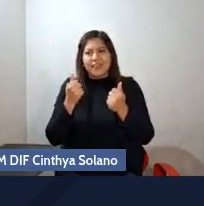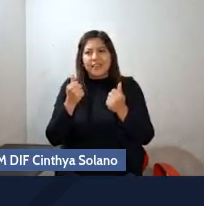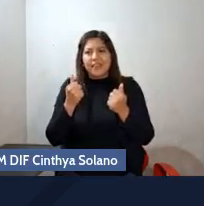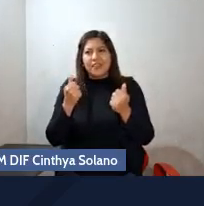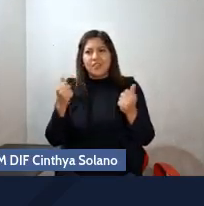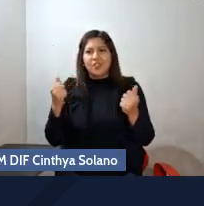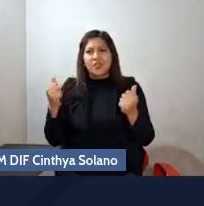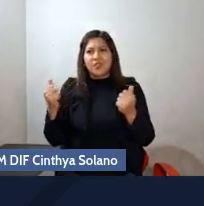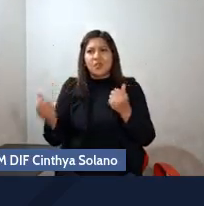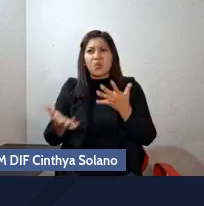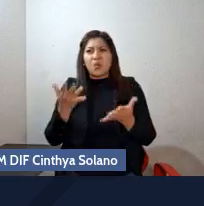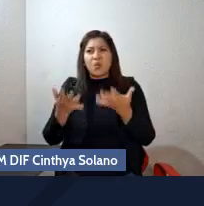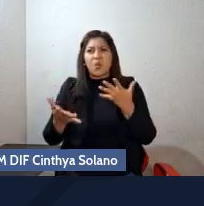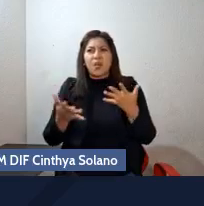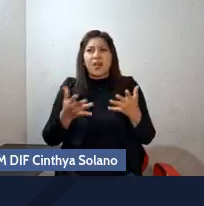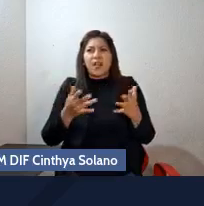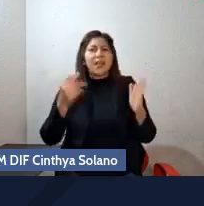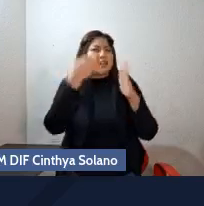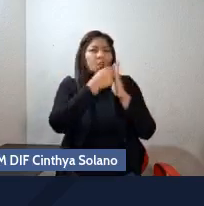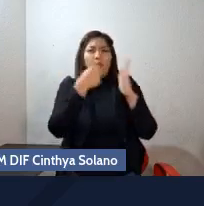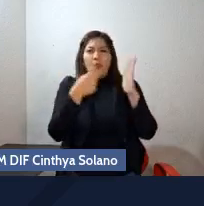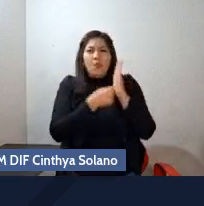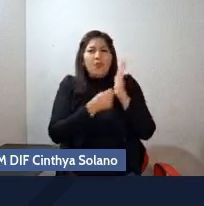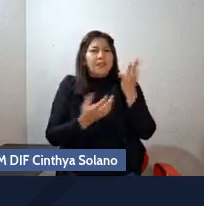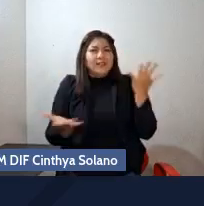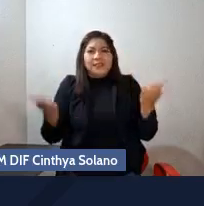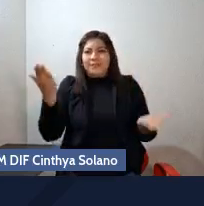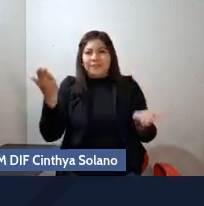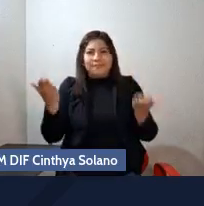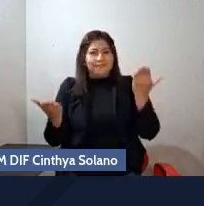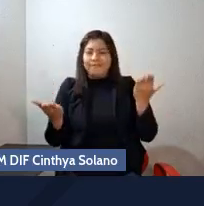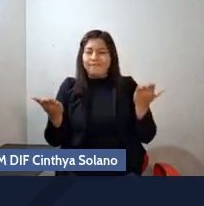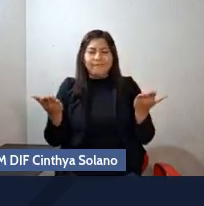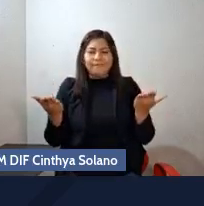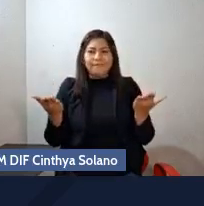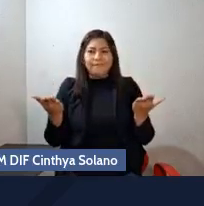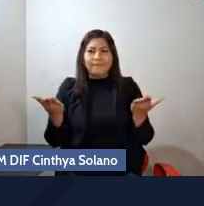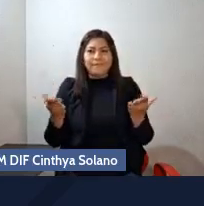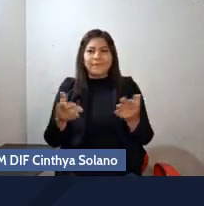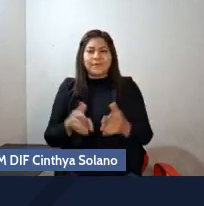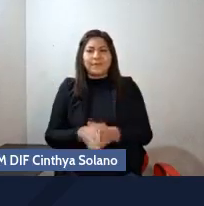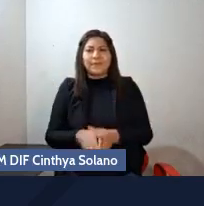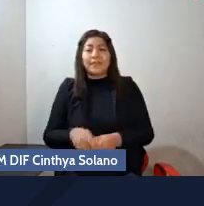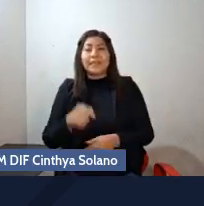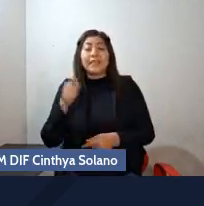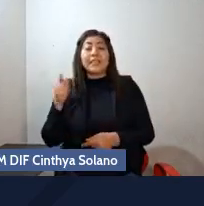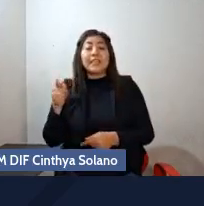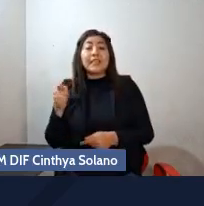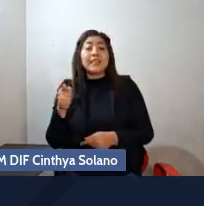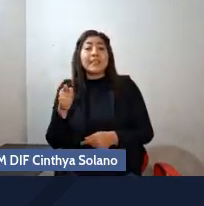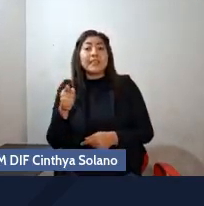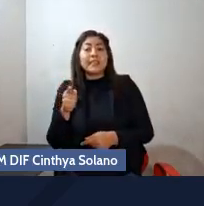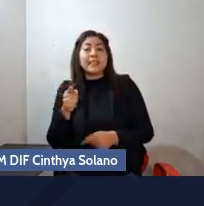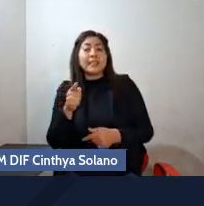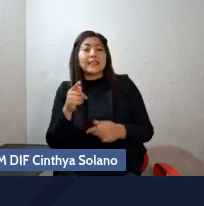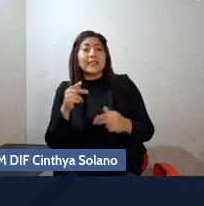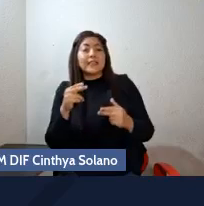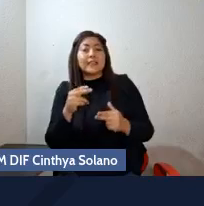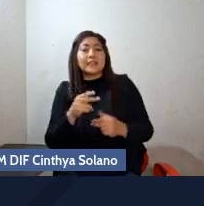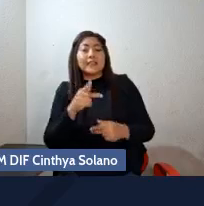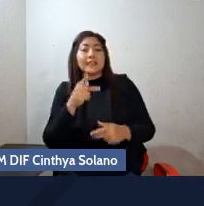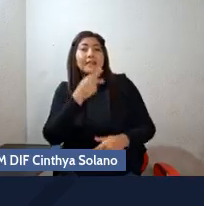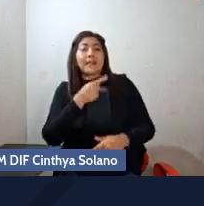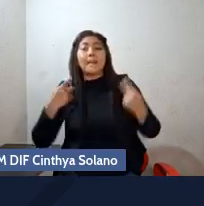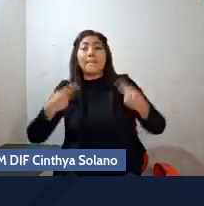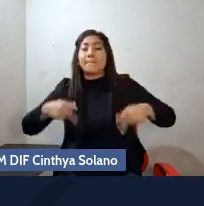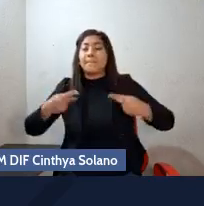testamento. Ajá. Si esa persona a la que se le dejaron los bienes son hijos,